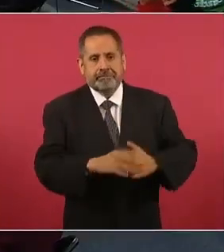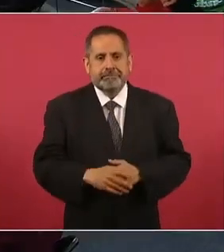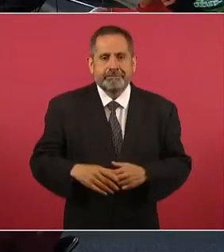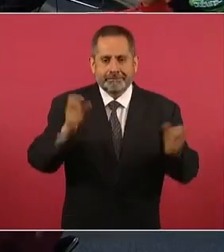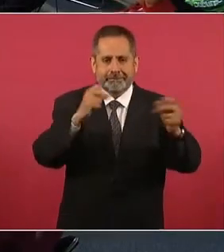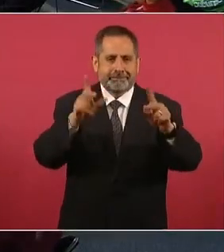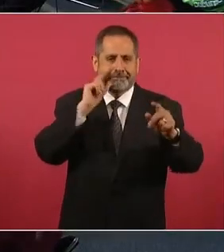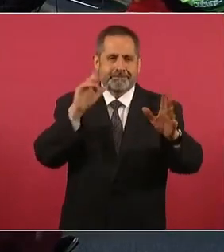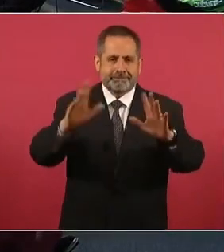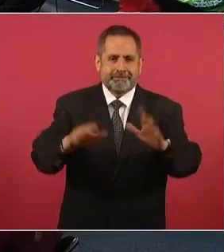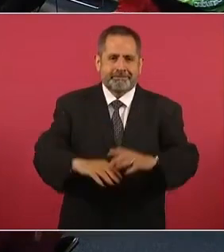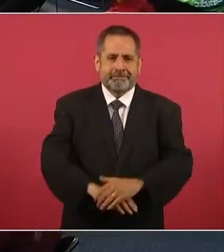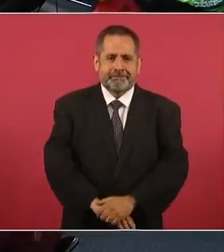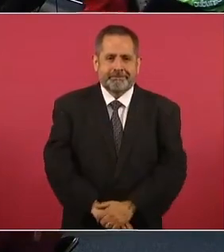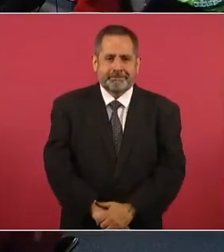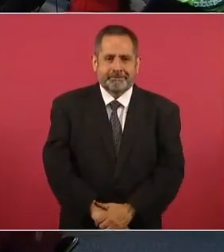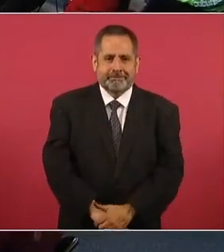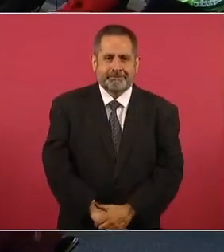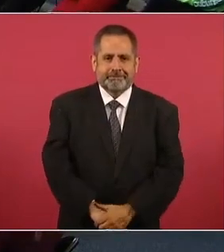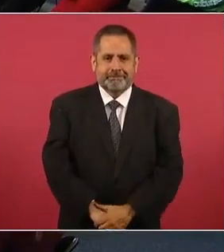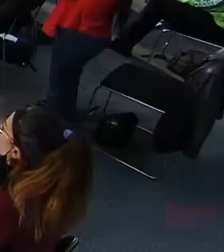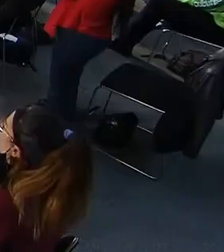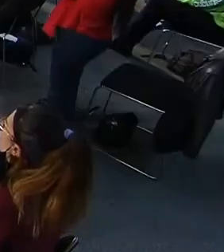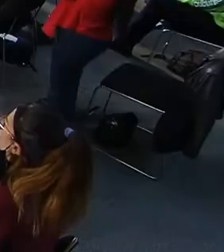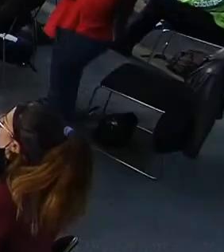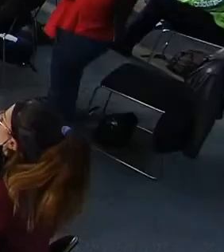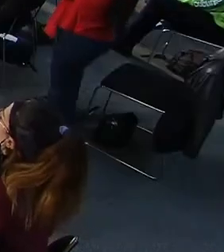Nos vemos mañana. Adiós, adiós.